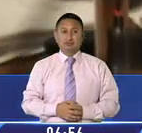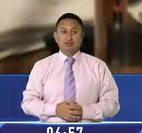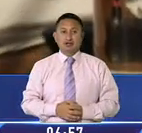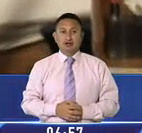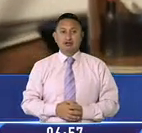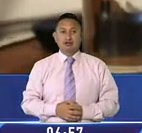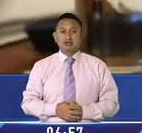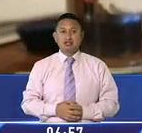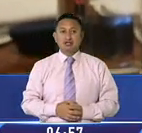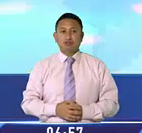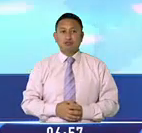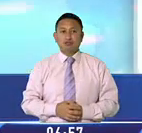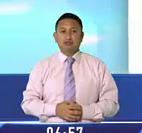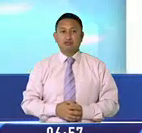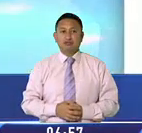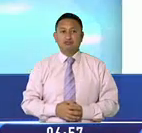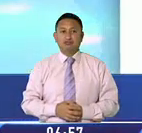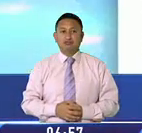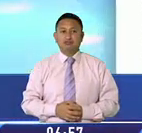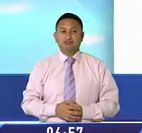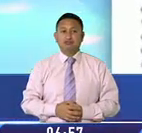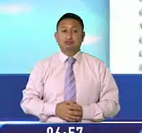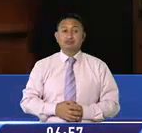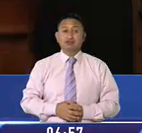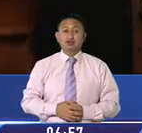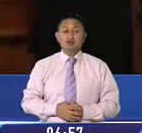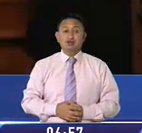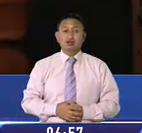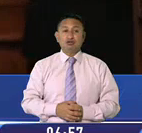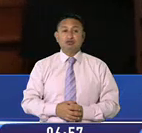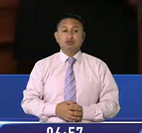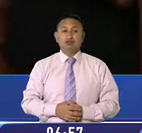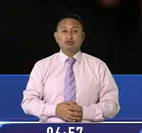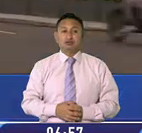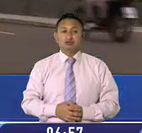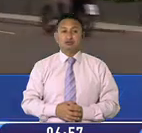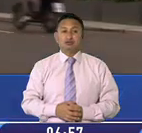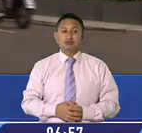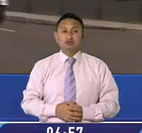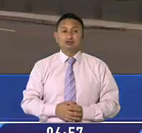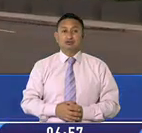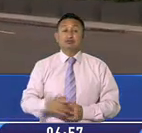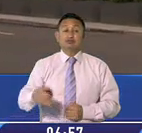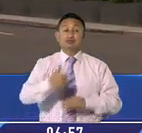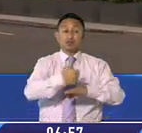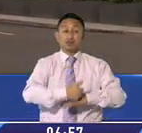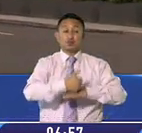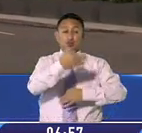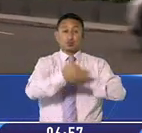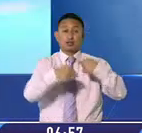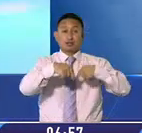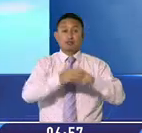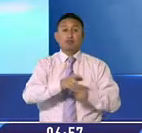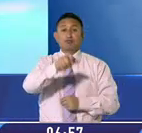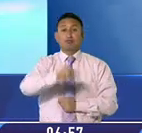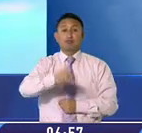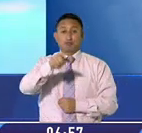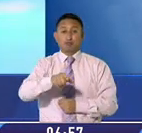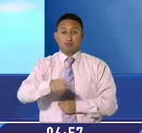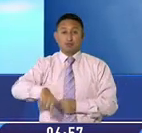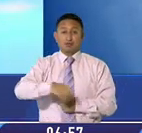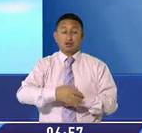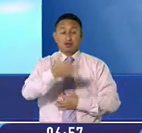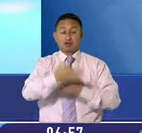Ecuador, a través de un comunicado oficial, anunció que a partir de ahora algunos jueces y varias personas que trabajan en sectores judiciales y legales